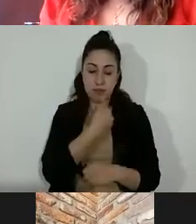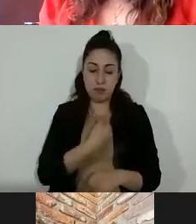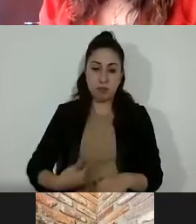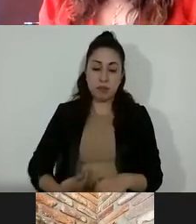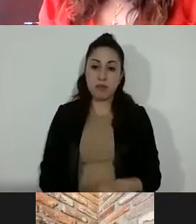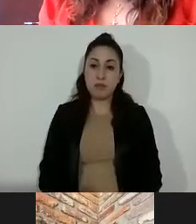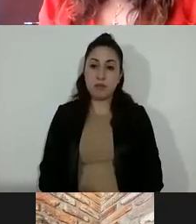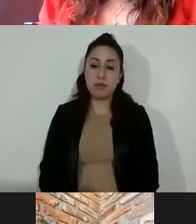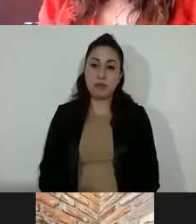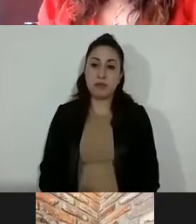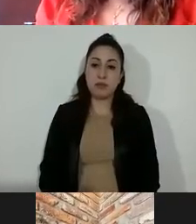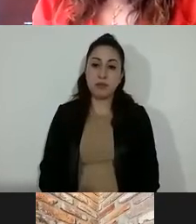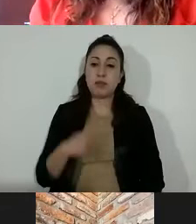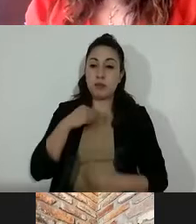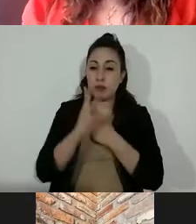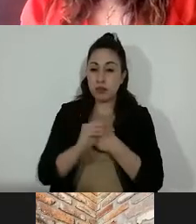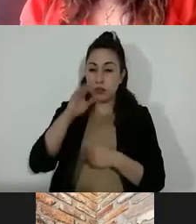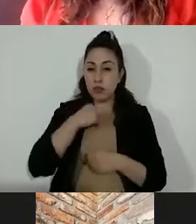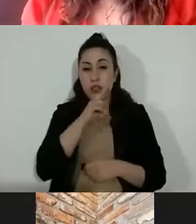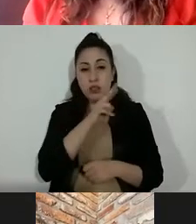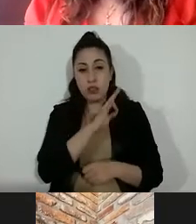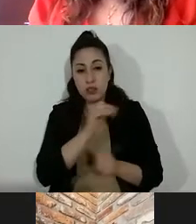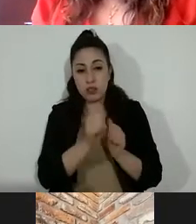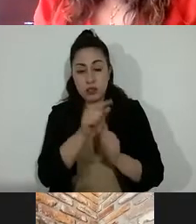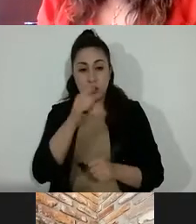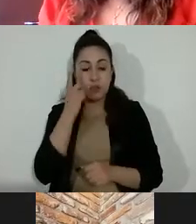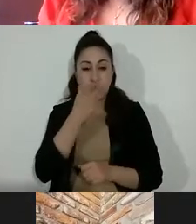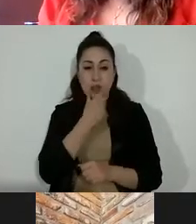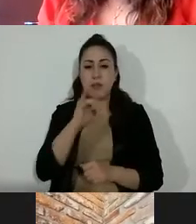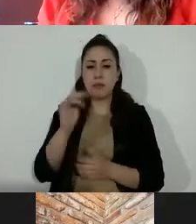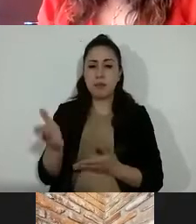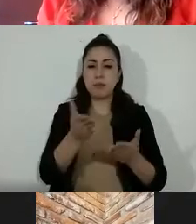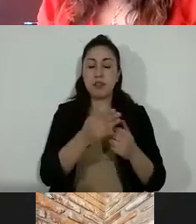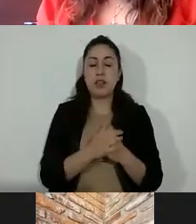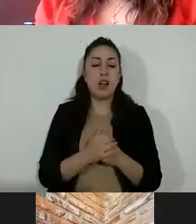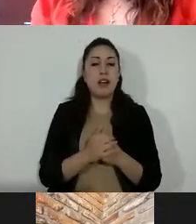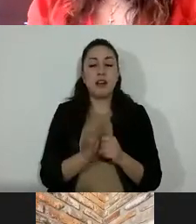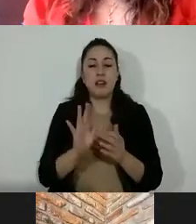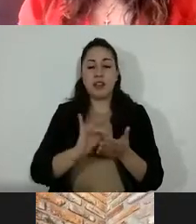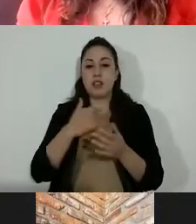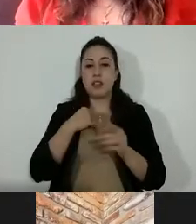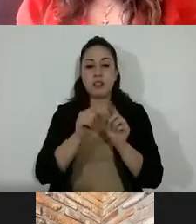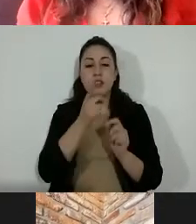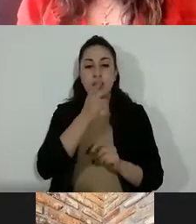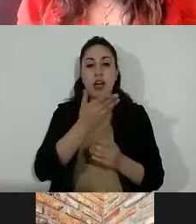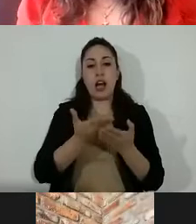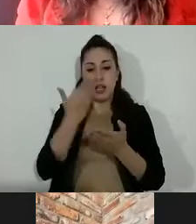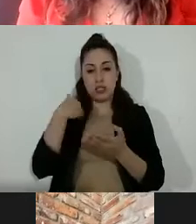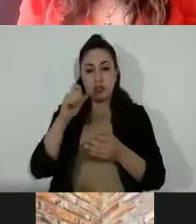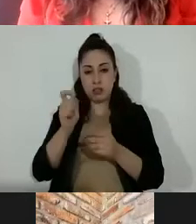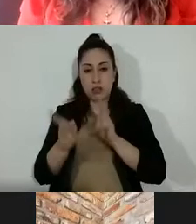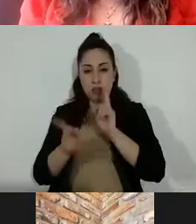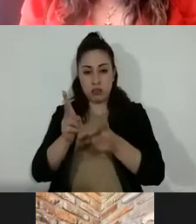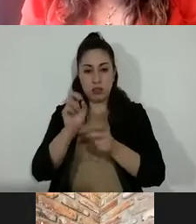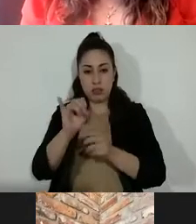Presidente, ¿me permite sobre este tema? Gracias. Sí, adelante, diputado Gaviño. Sí, muy brevemente. Bueno, sí, efectivamente platiqué